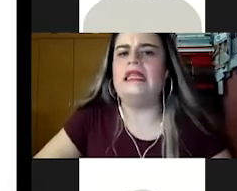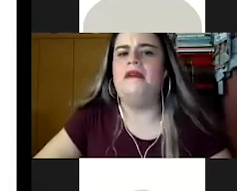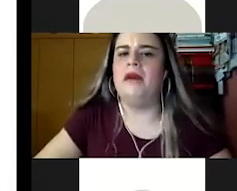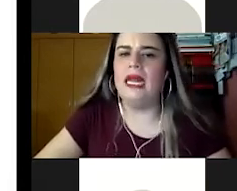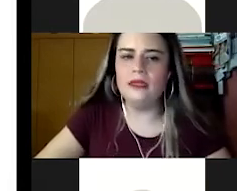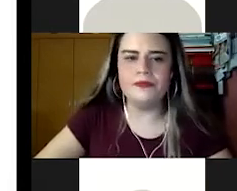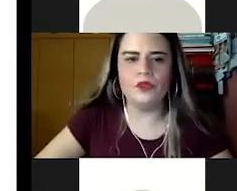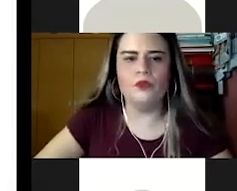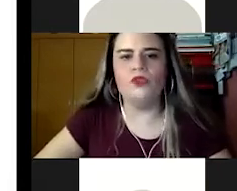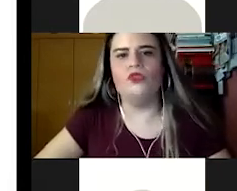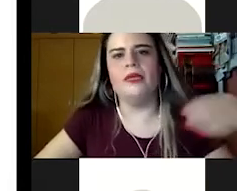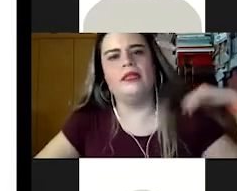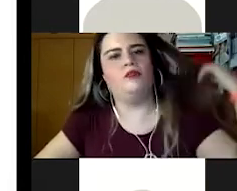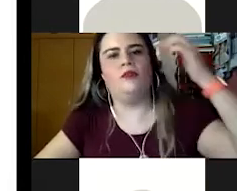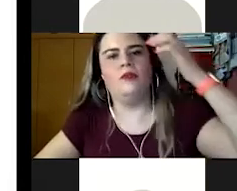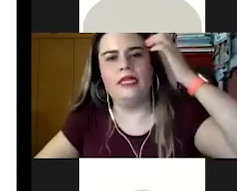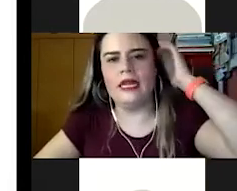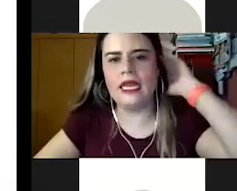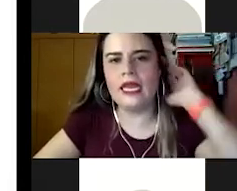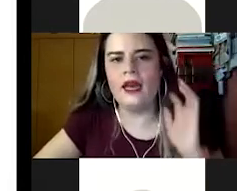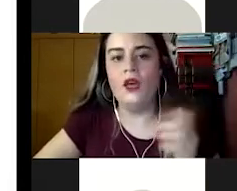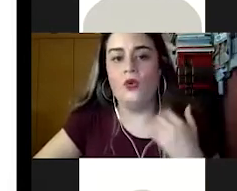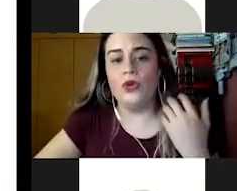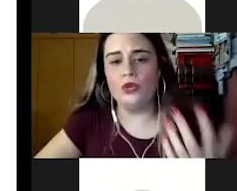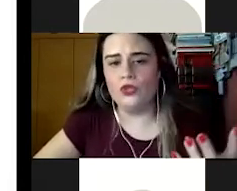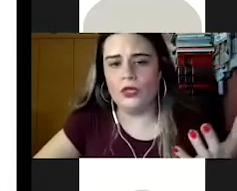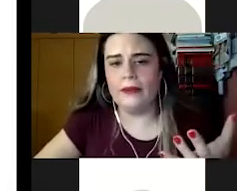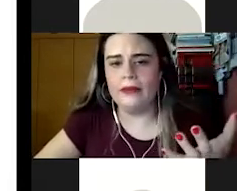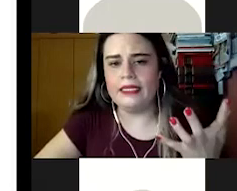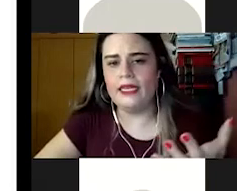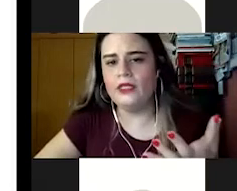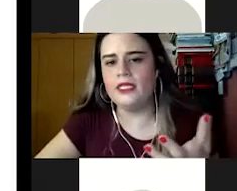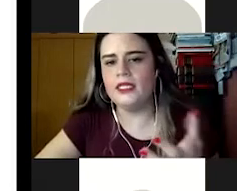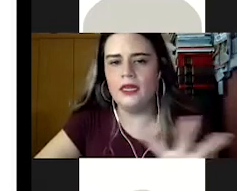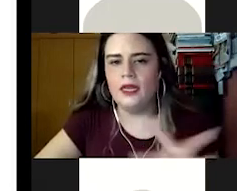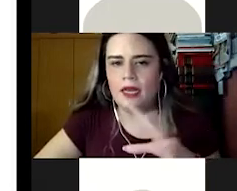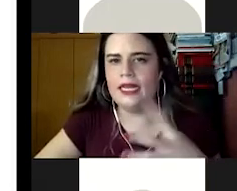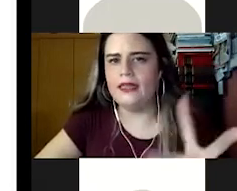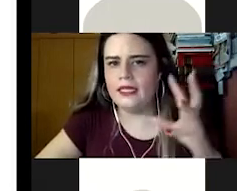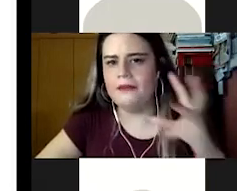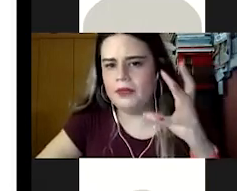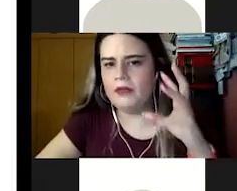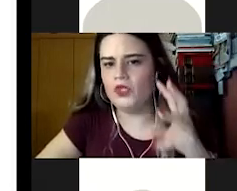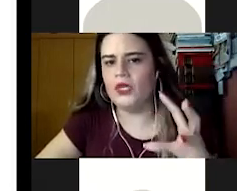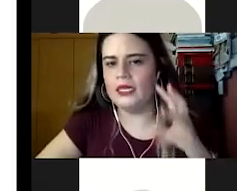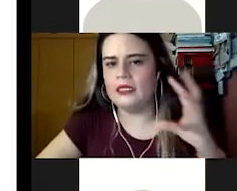está tan mal como otros objetivos, como el de energía o incluso el de hambre cero. Es decir, la gente